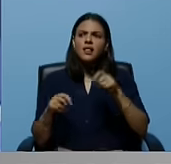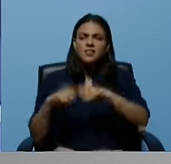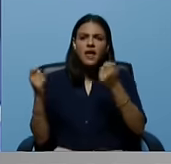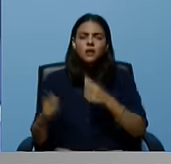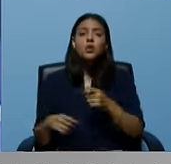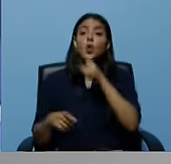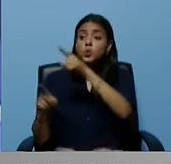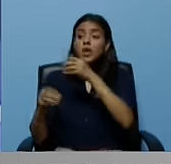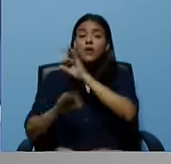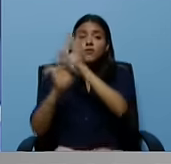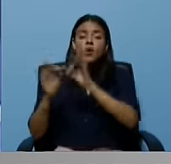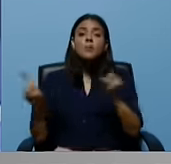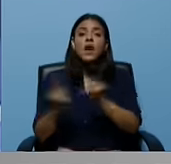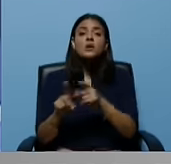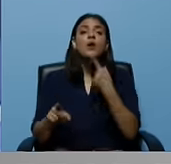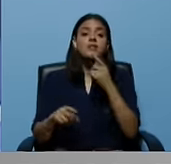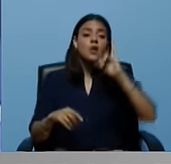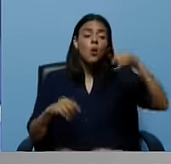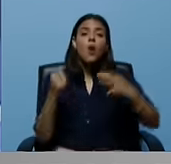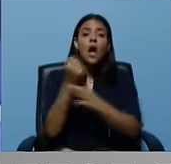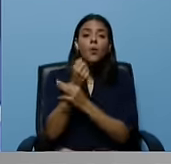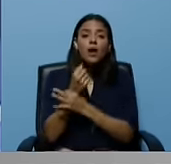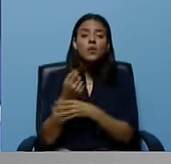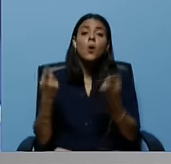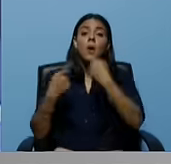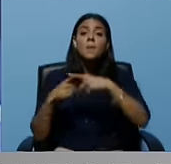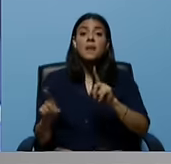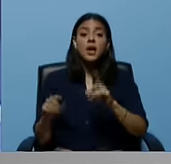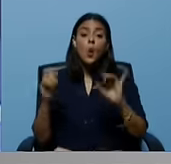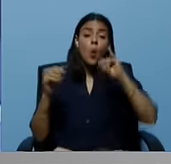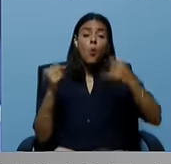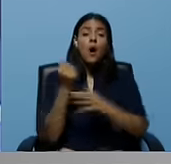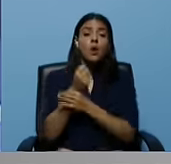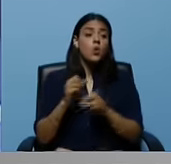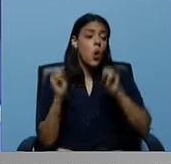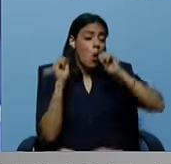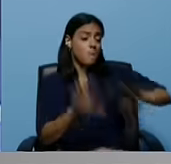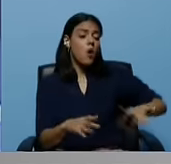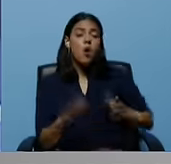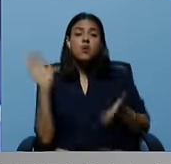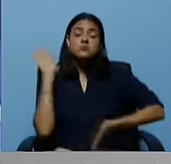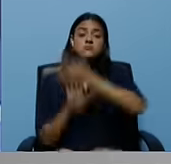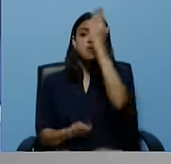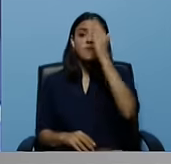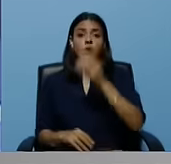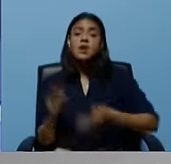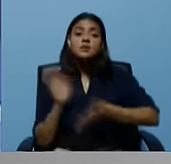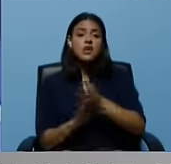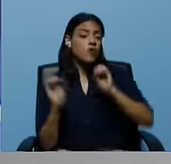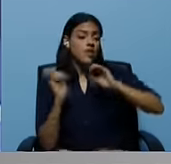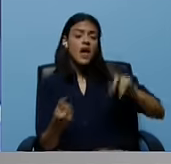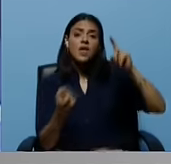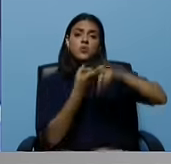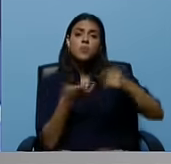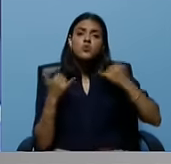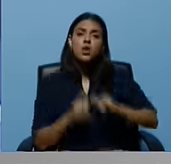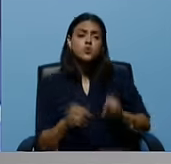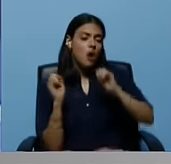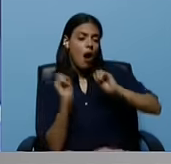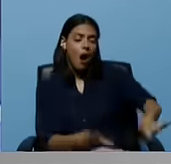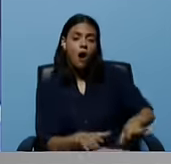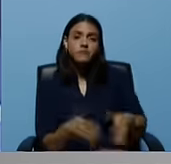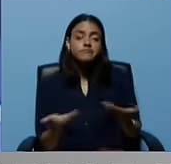Juan Guaidó, que decía todo eso, pero dejó a su esposa y a su hija aquí viviendo, cuando huyó como un perro por Colombia.